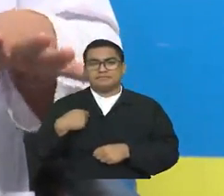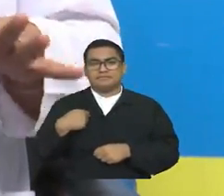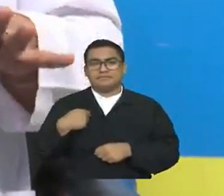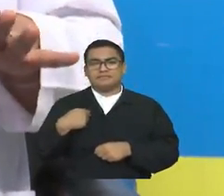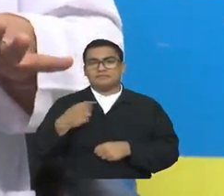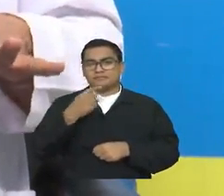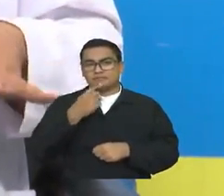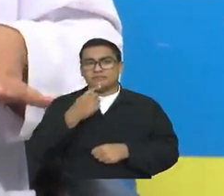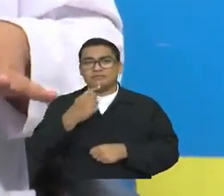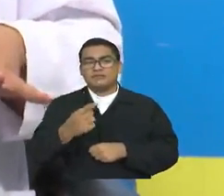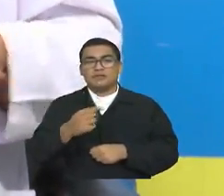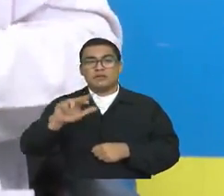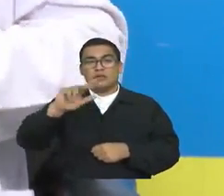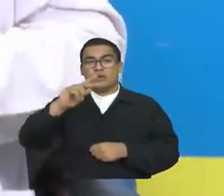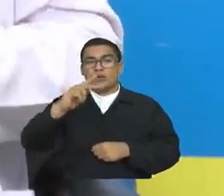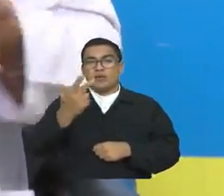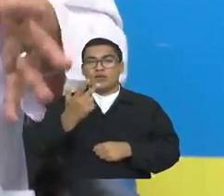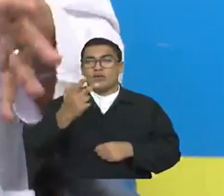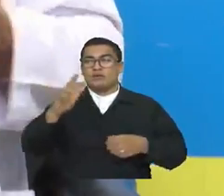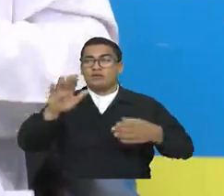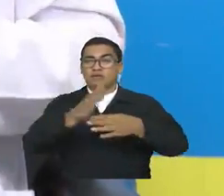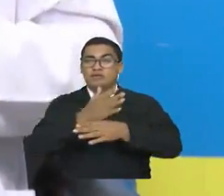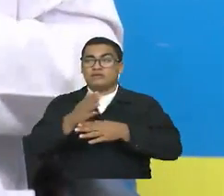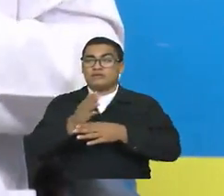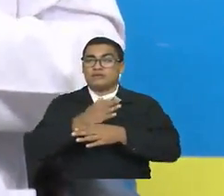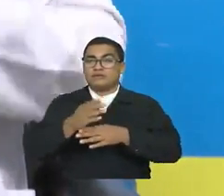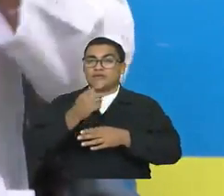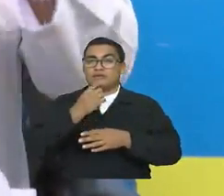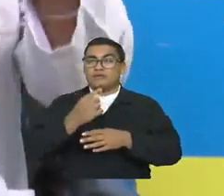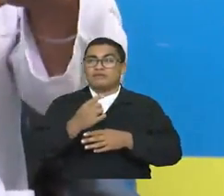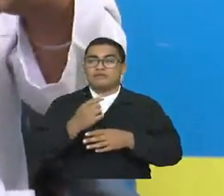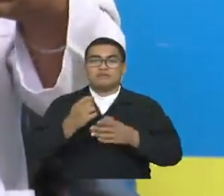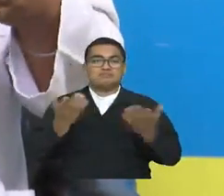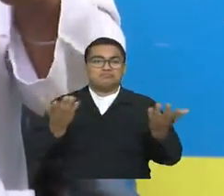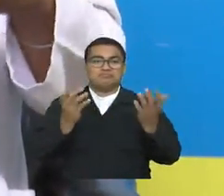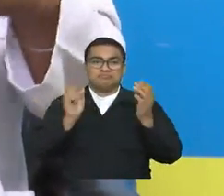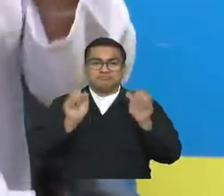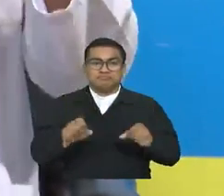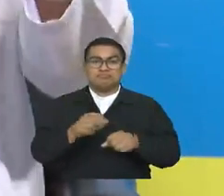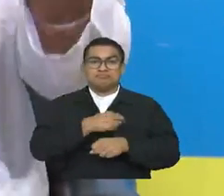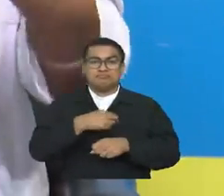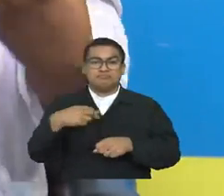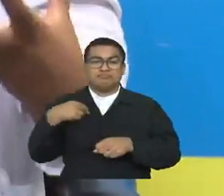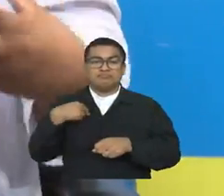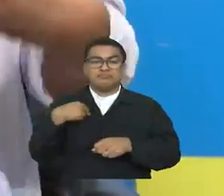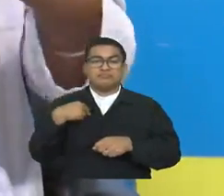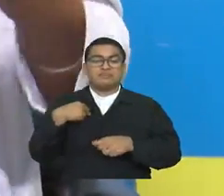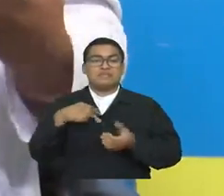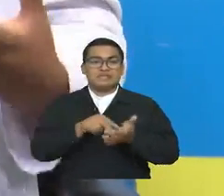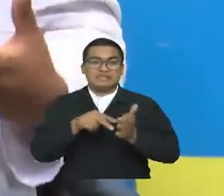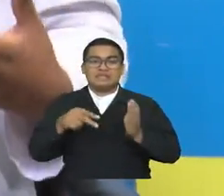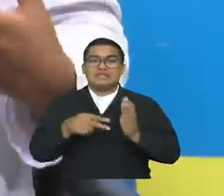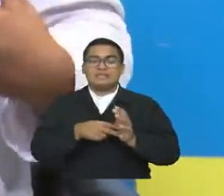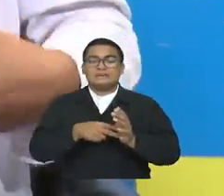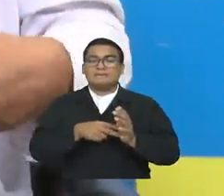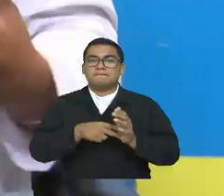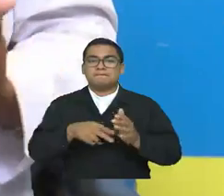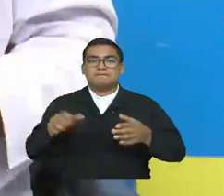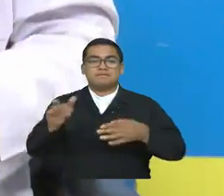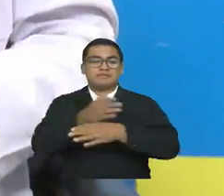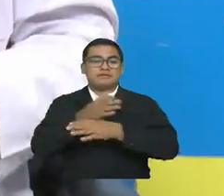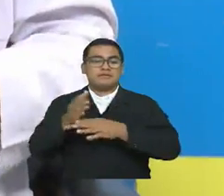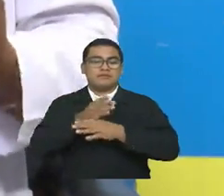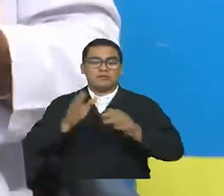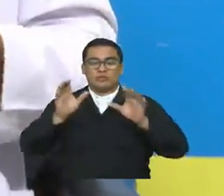hacen los 8 movimientos de las 8 joyas del brocado y logramos estimular, activar todos nuestros